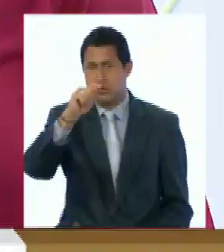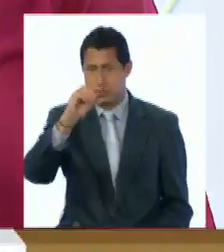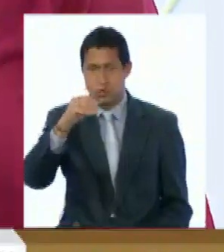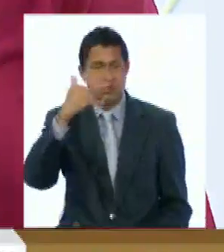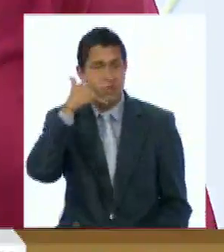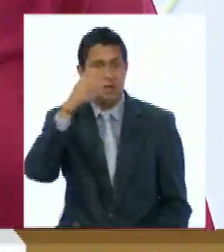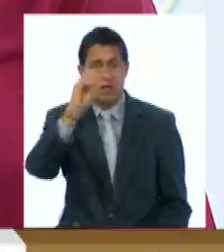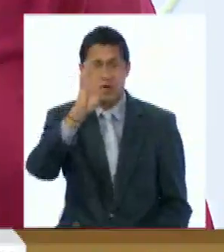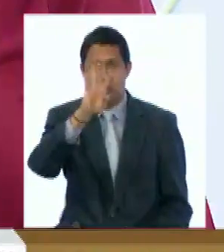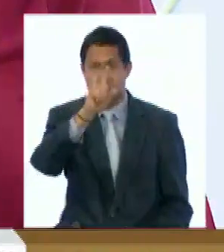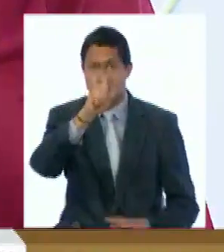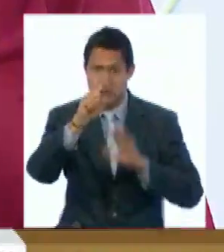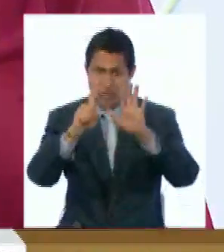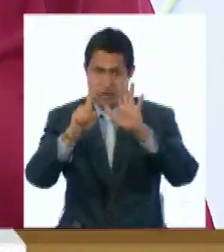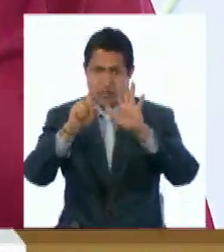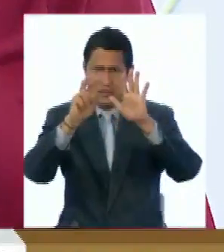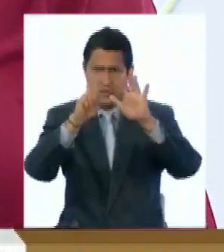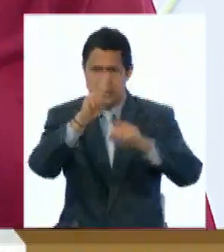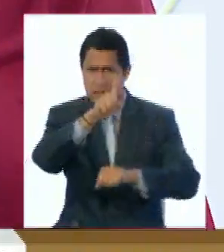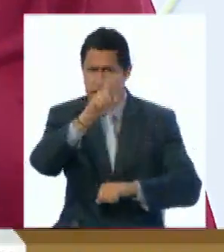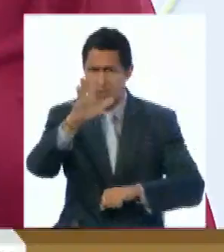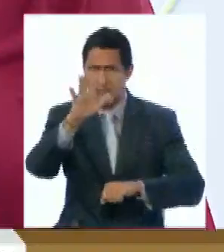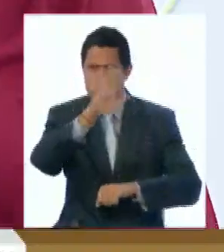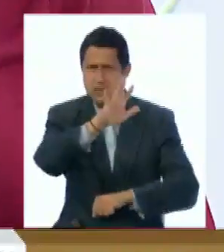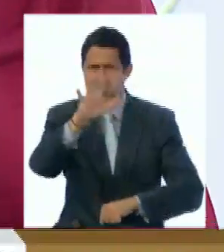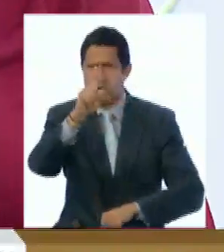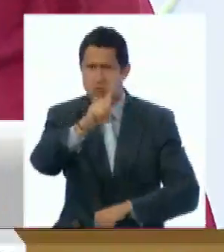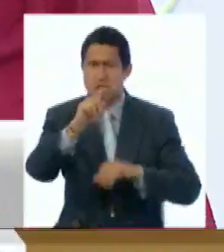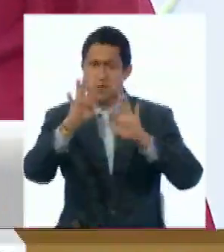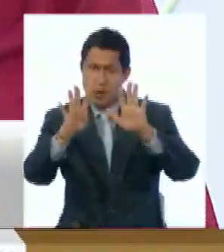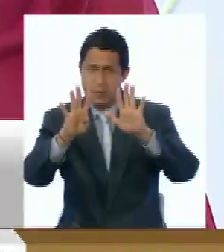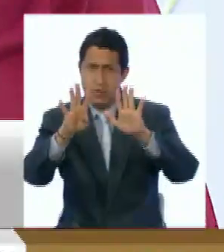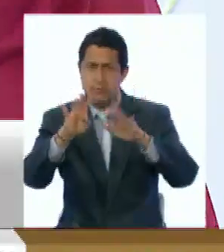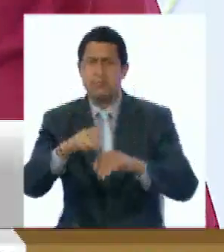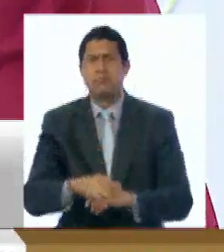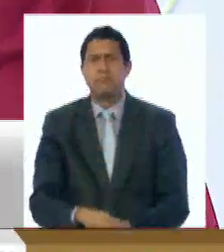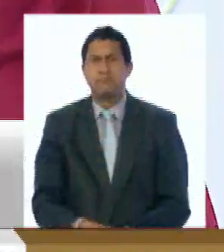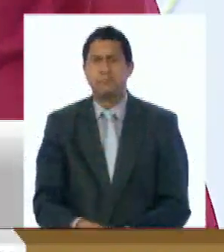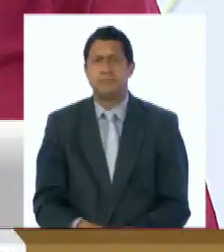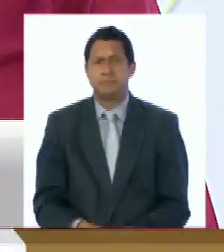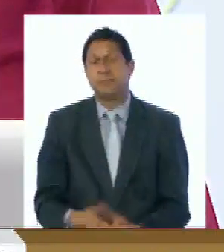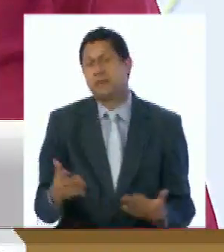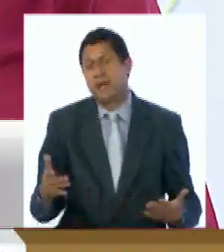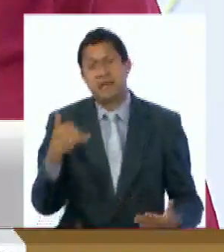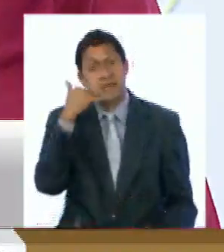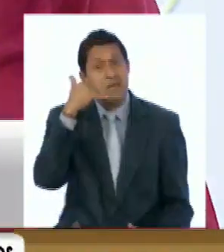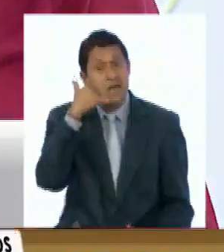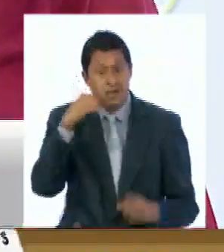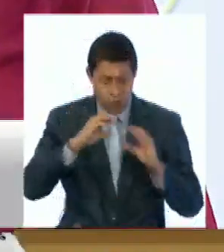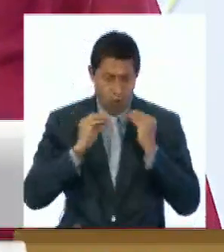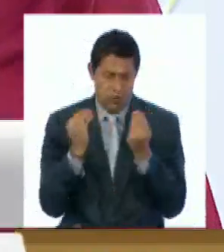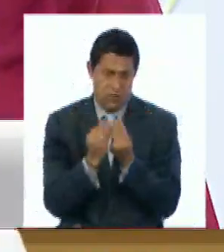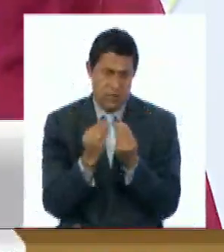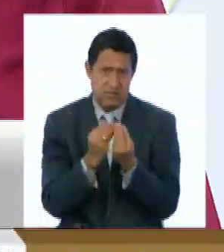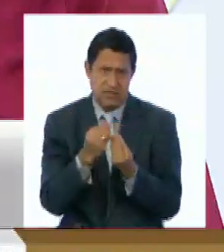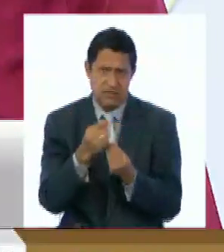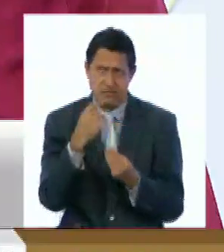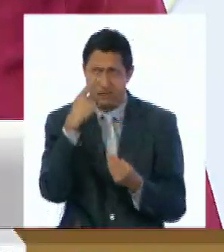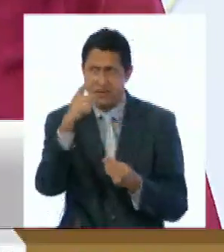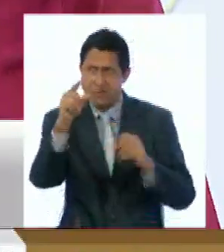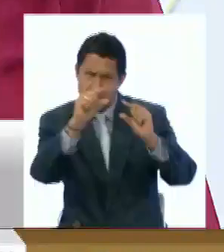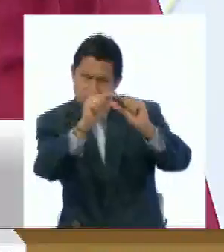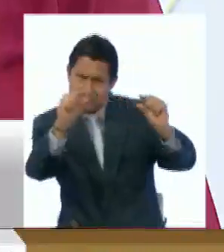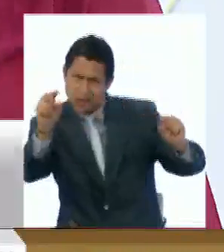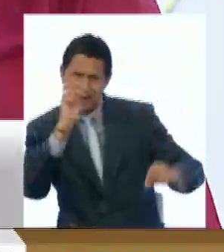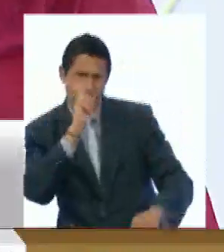teléfono 0416 7 15 55 19 y bueno el teléfono del consultorio que ella se está mostrando